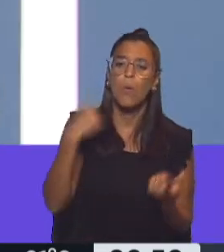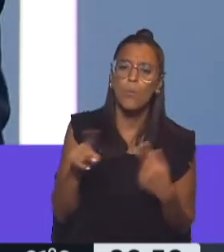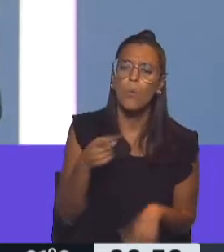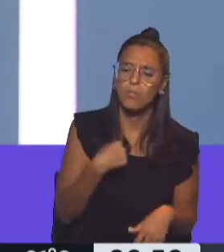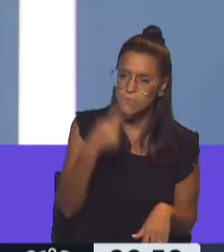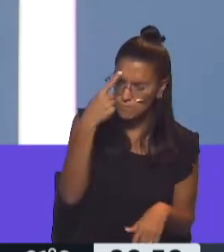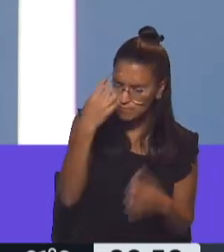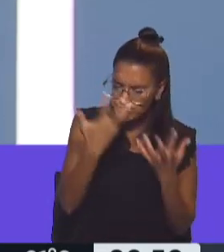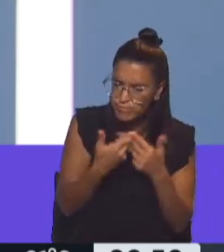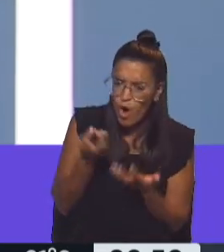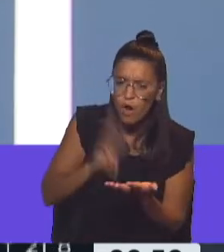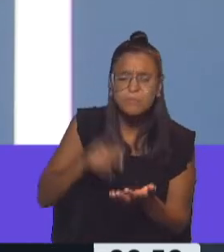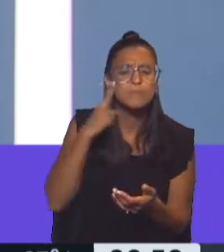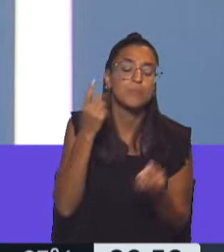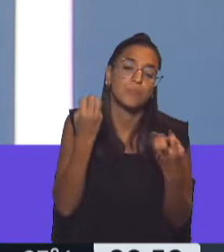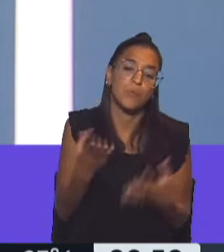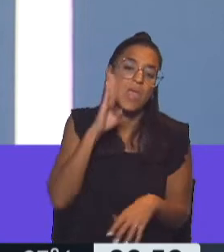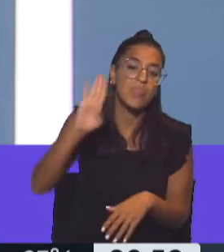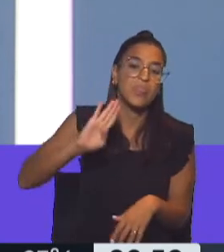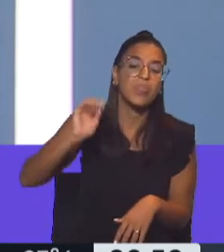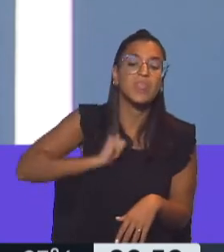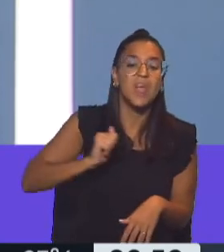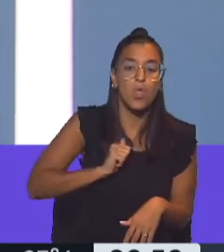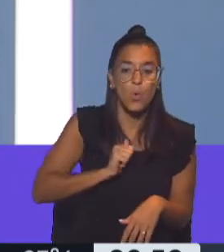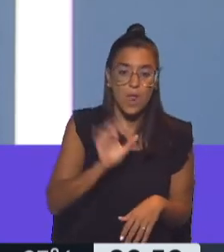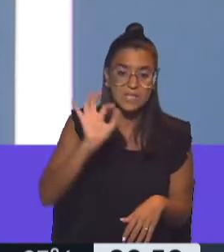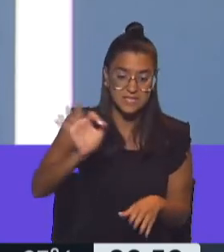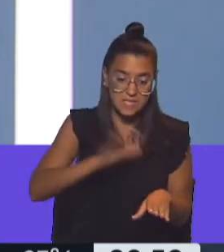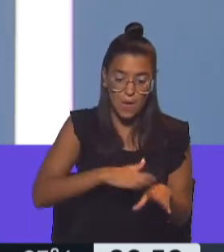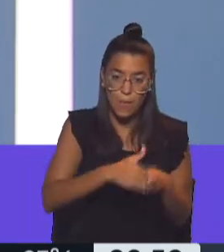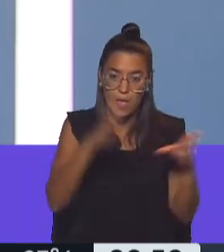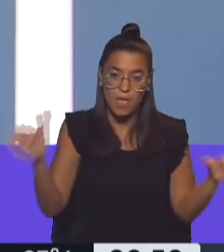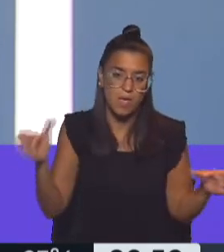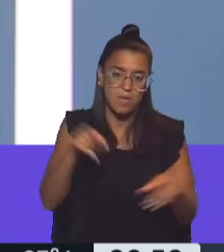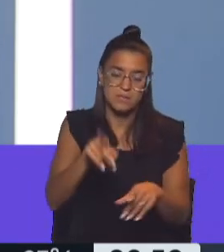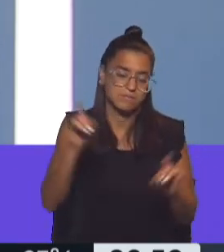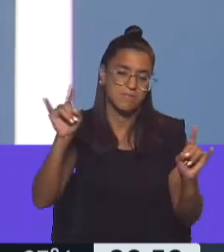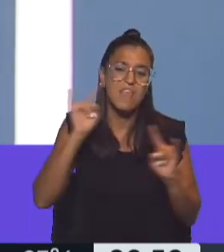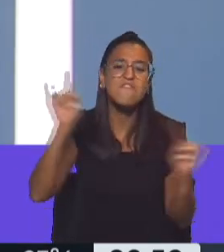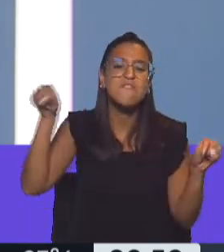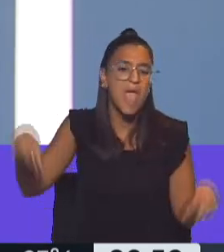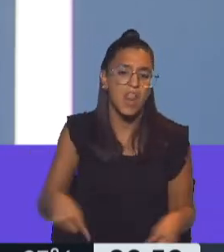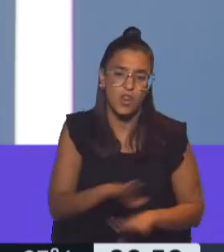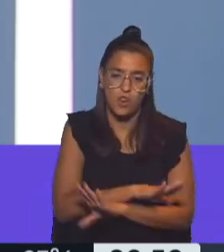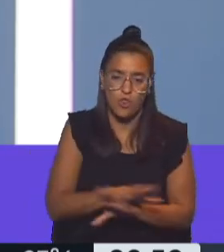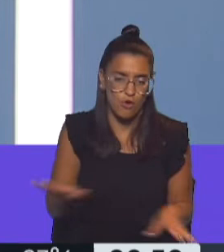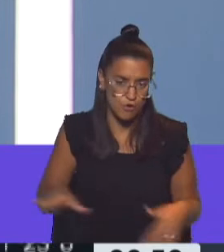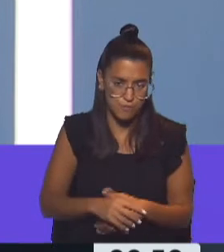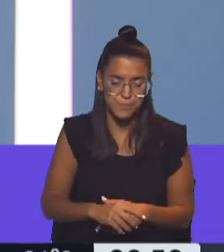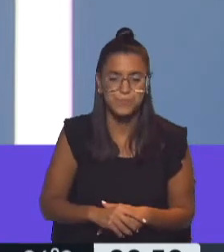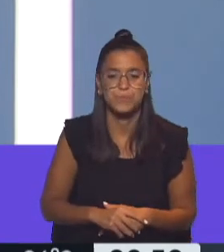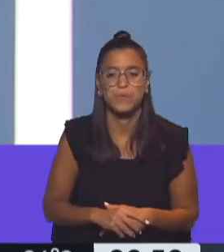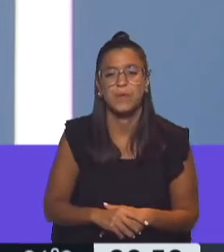piensa porque la dictadura ya sabemos que fue el sótano del infierno en la condición humana naturalmente